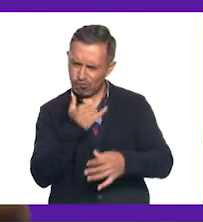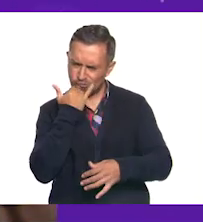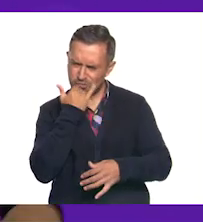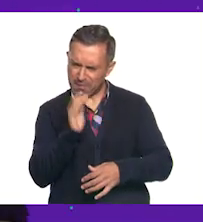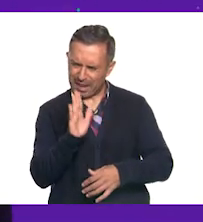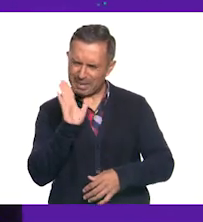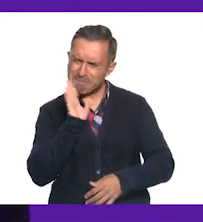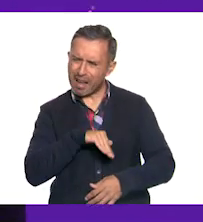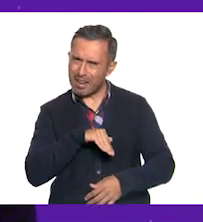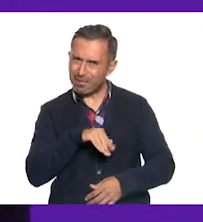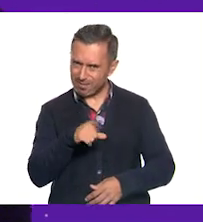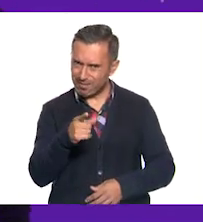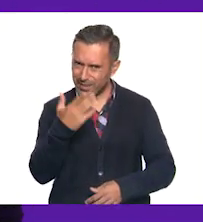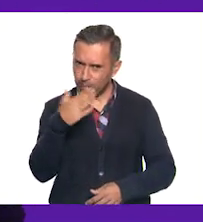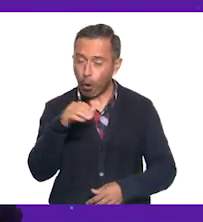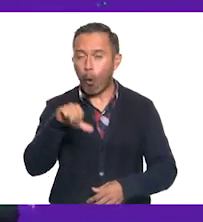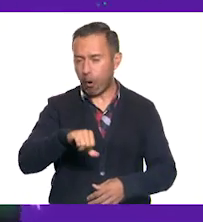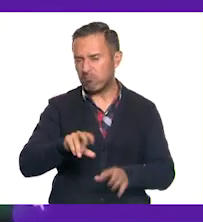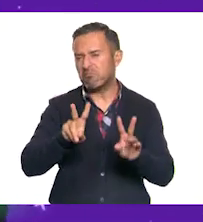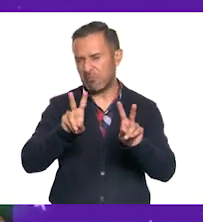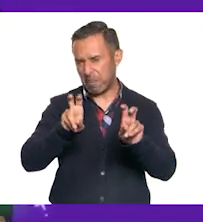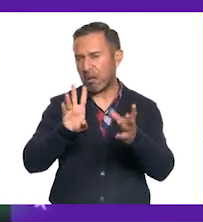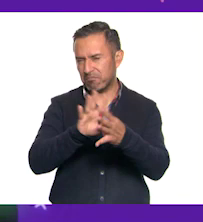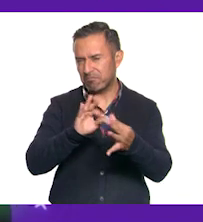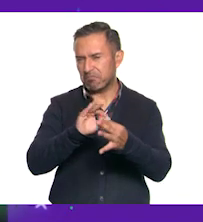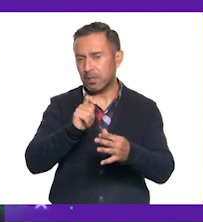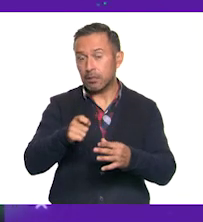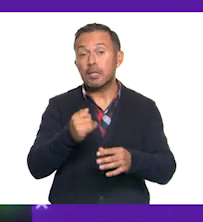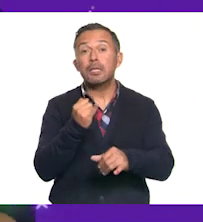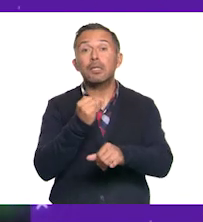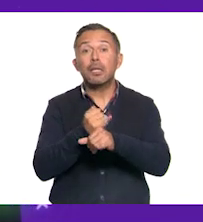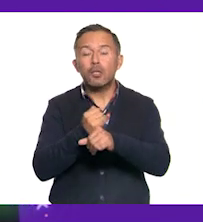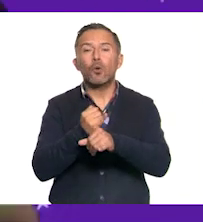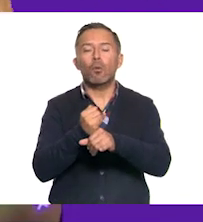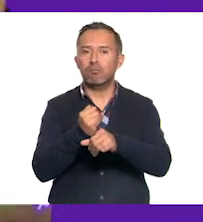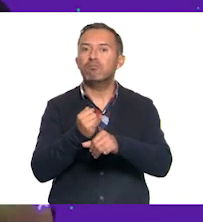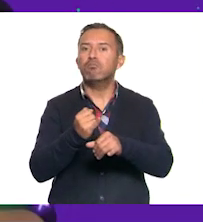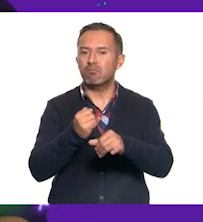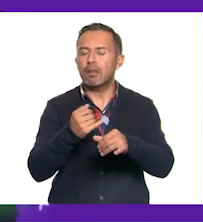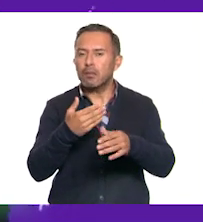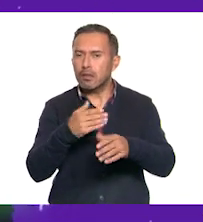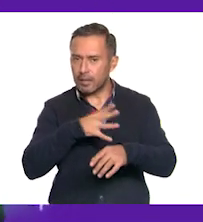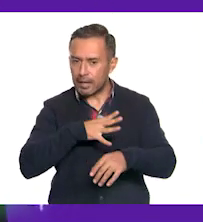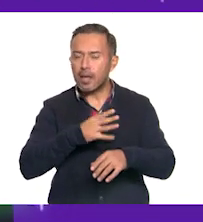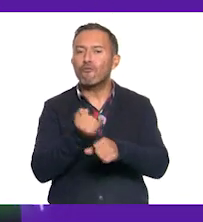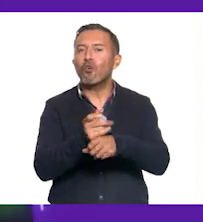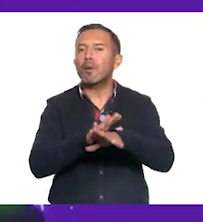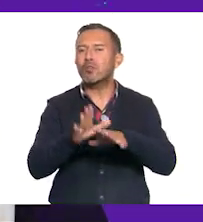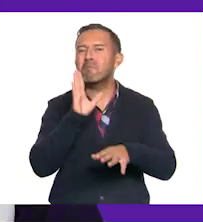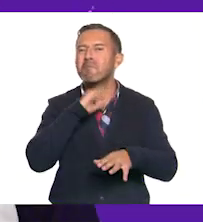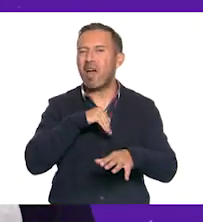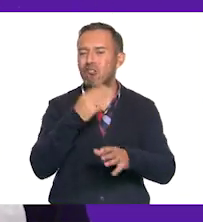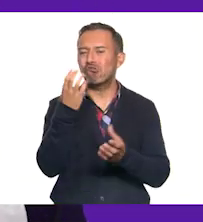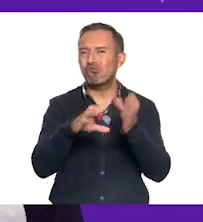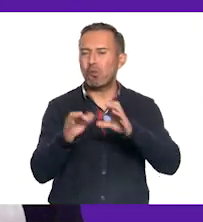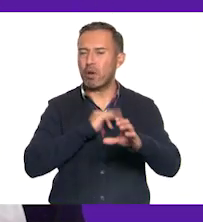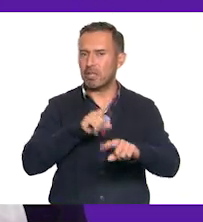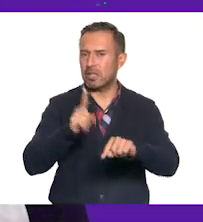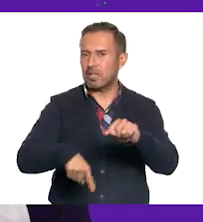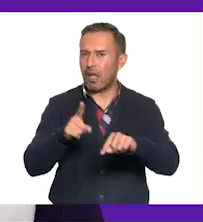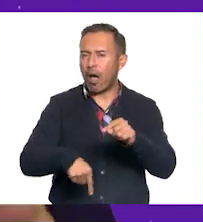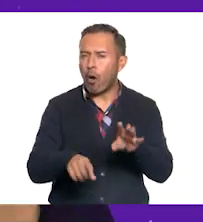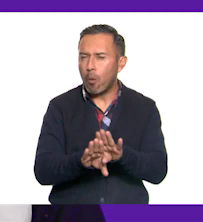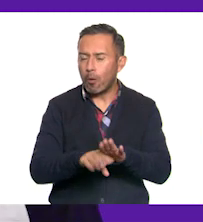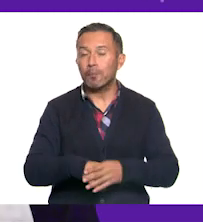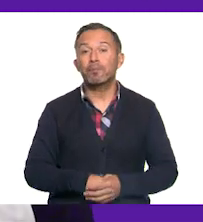precisamente hoy hablaremos de eso. De la desinformación que existe en los medios digitales y de cómo podemos combatirla. Uno de los grandes